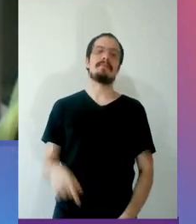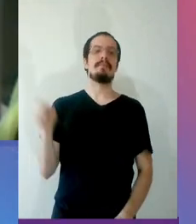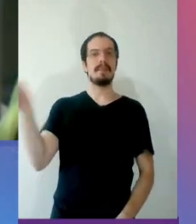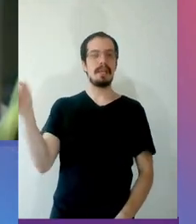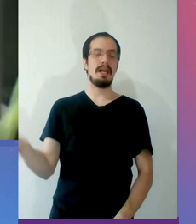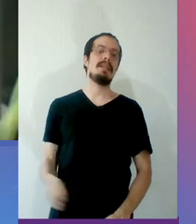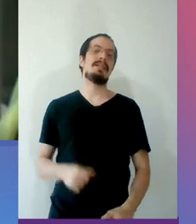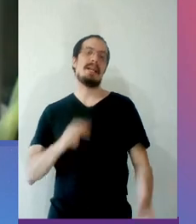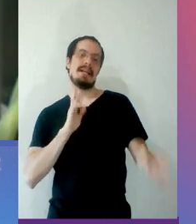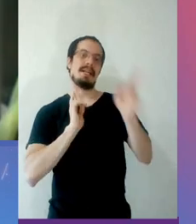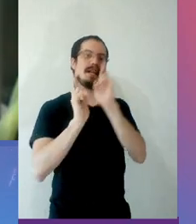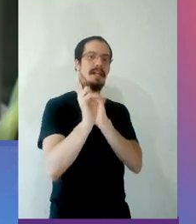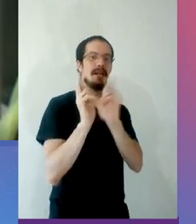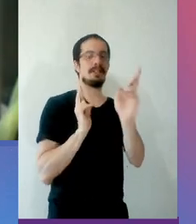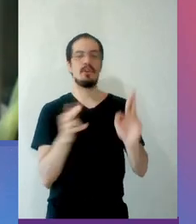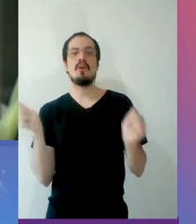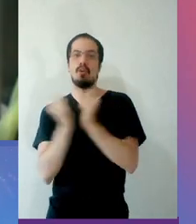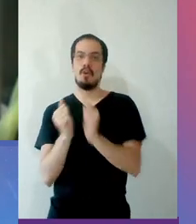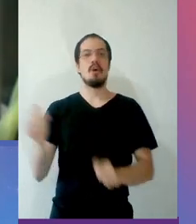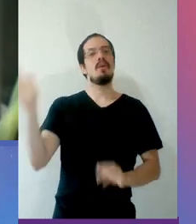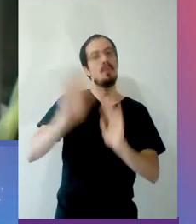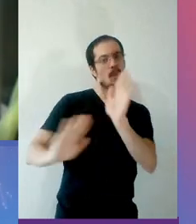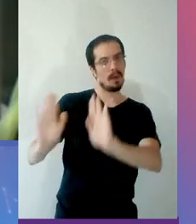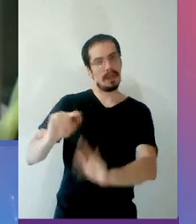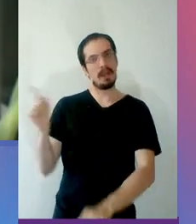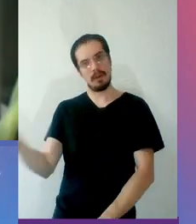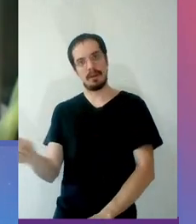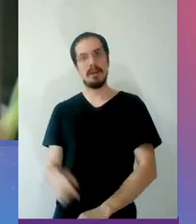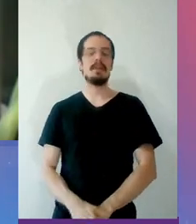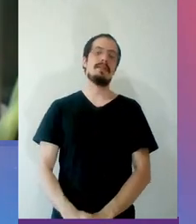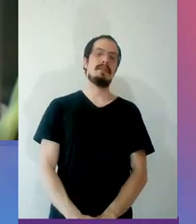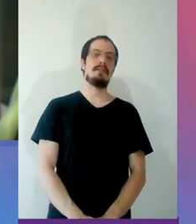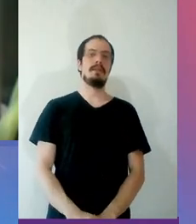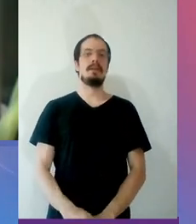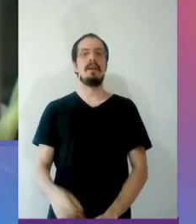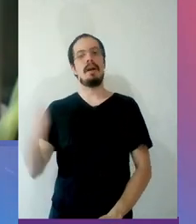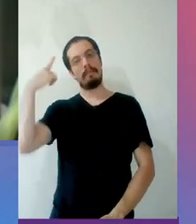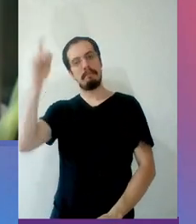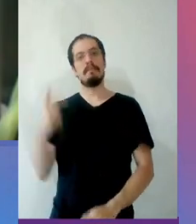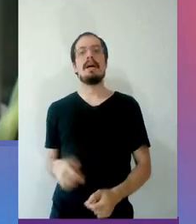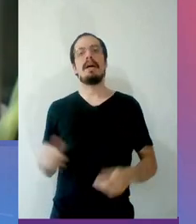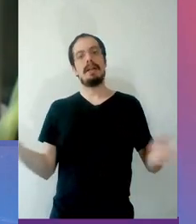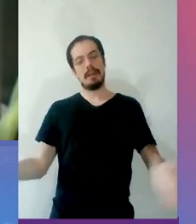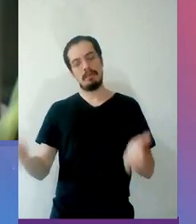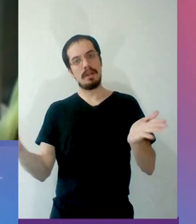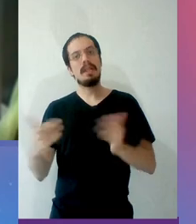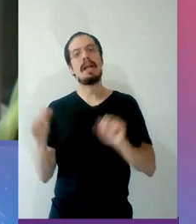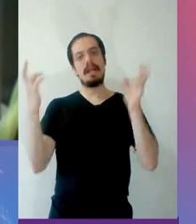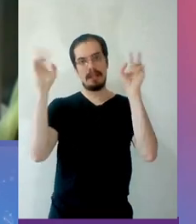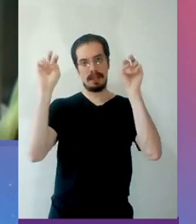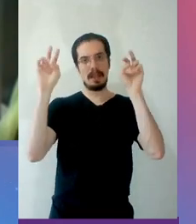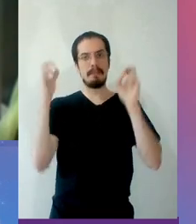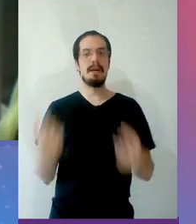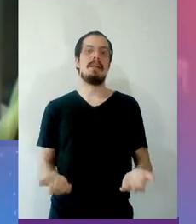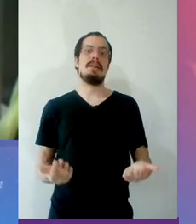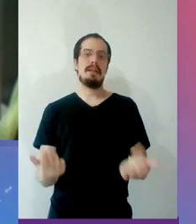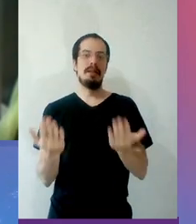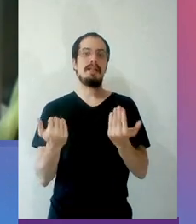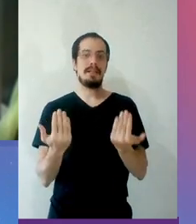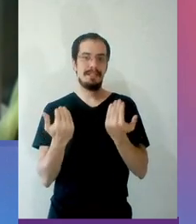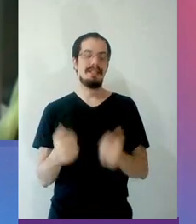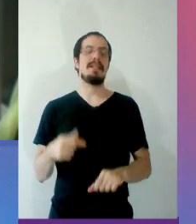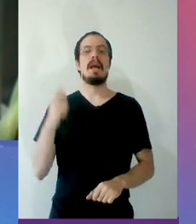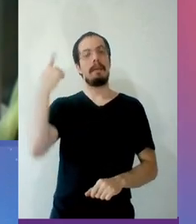relación con los cuidadores y y en poder satisfacer las necesidades para que logren ellos ser niños y